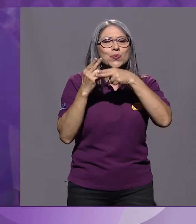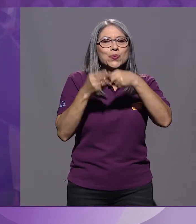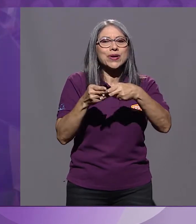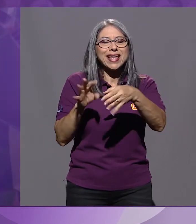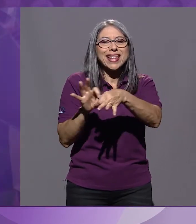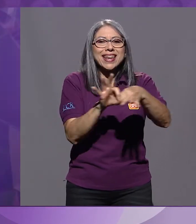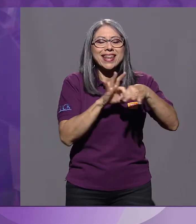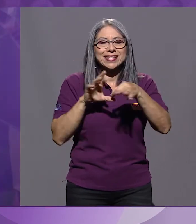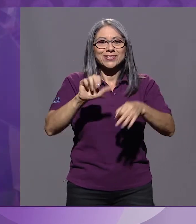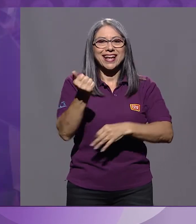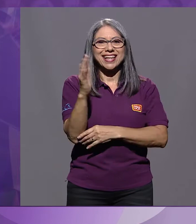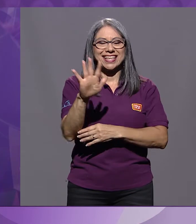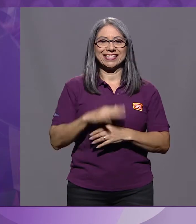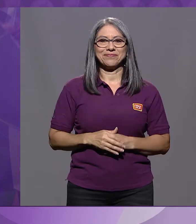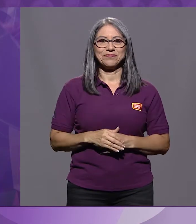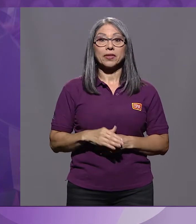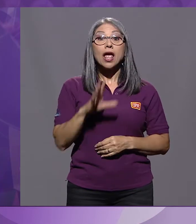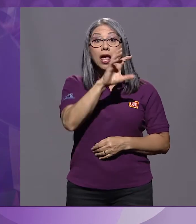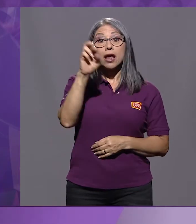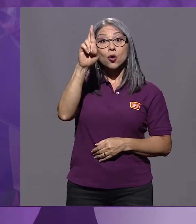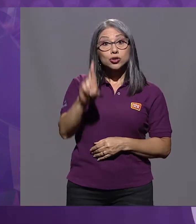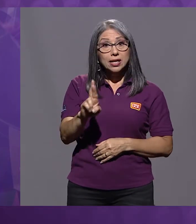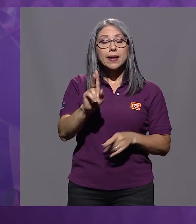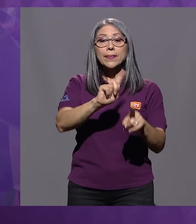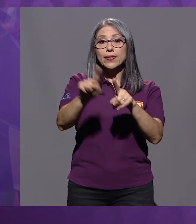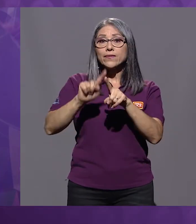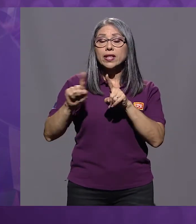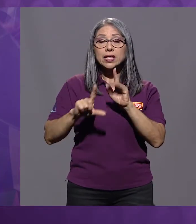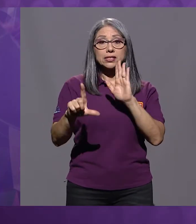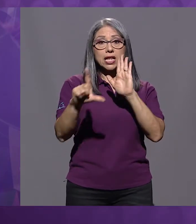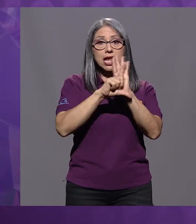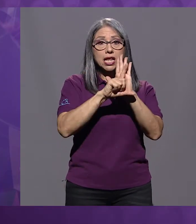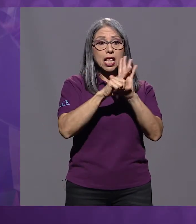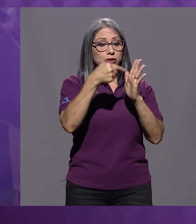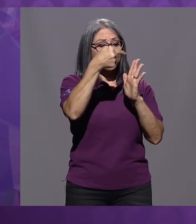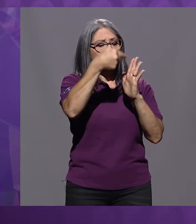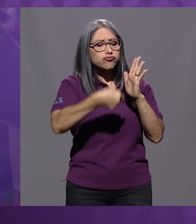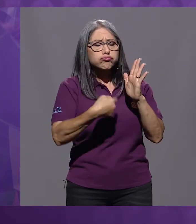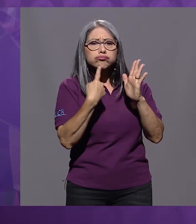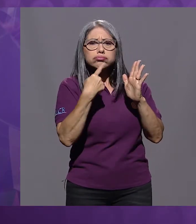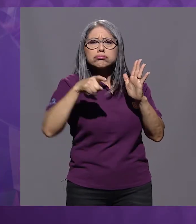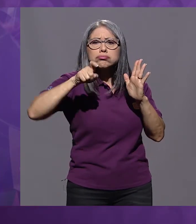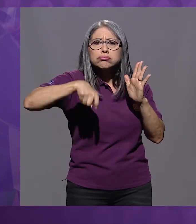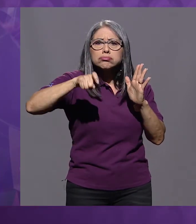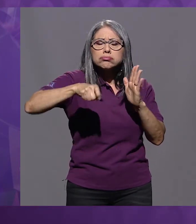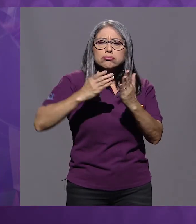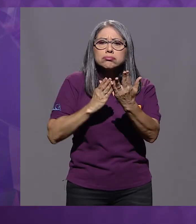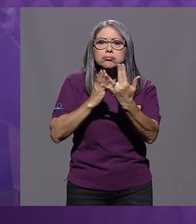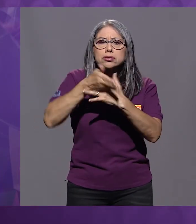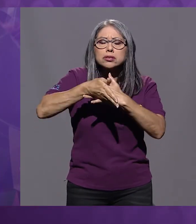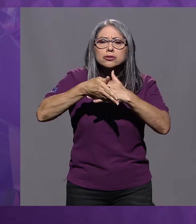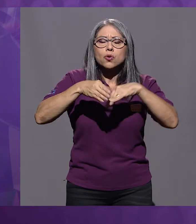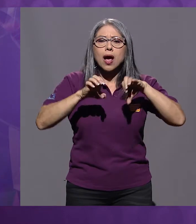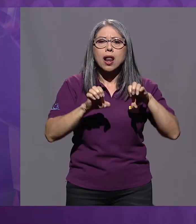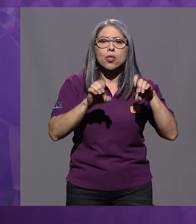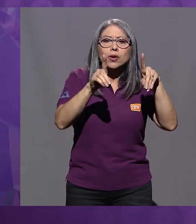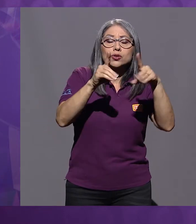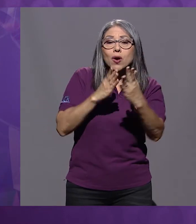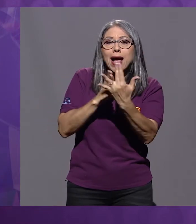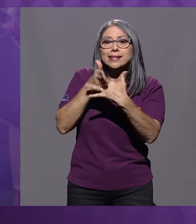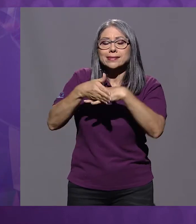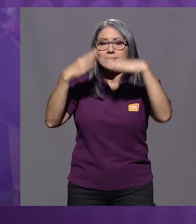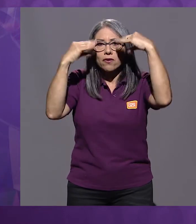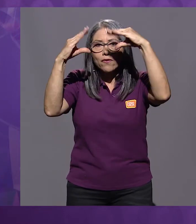15. En Costa Rica se dispone de distintas legislaciones que contemplan la necesidad de que exista acceso a la educación, a